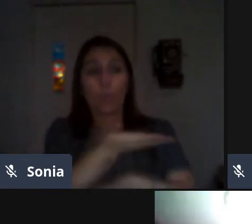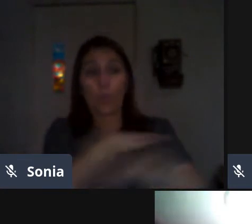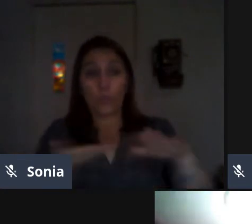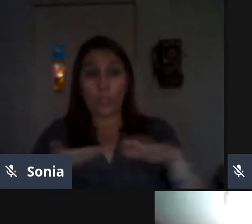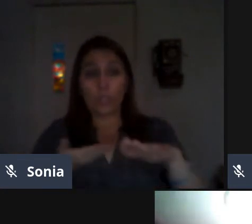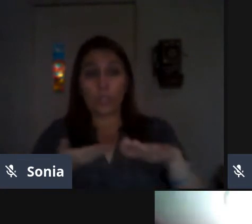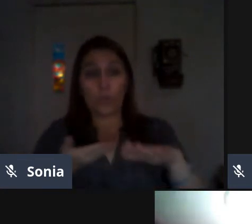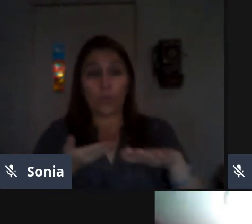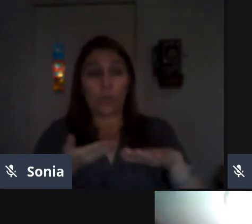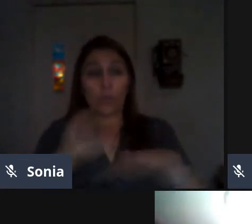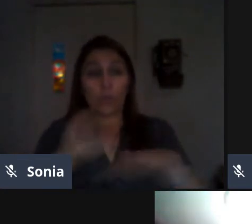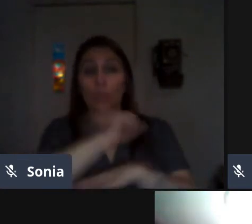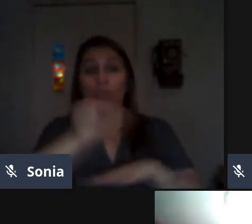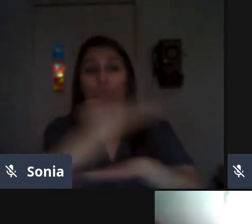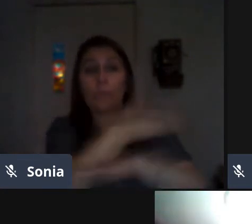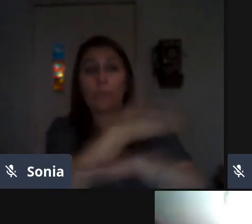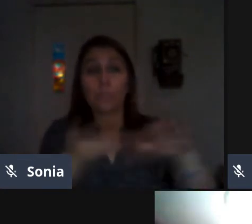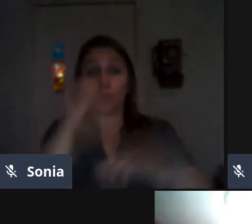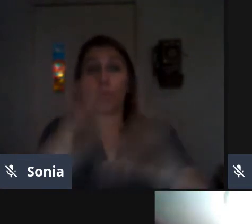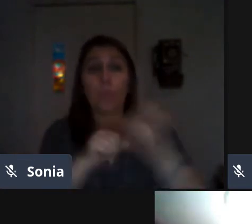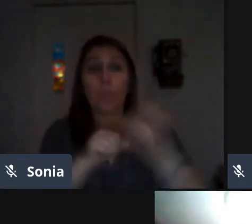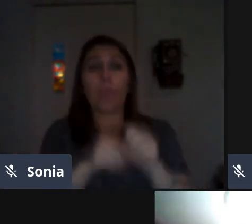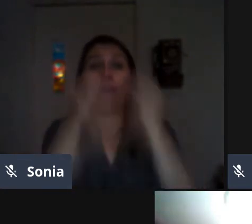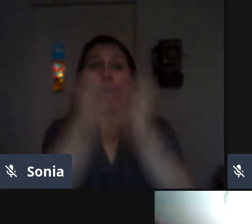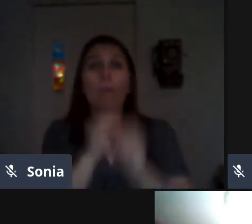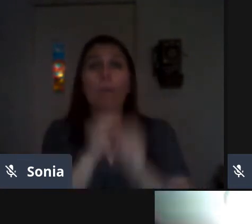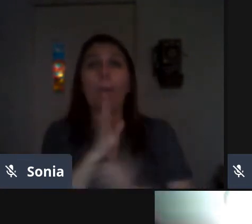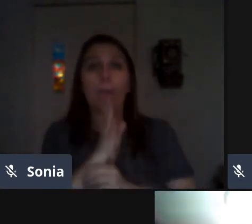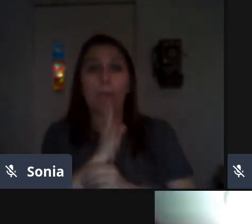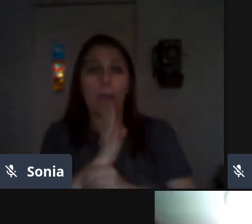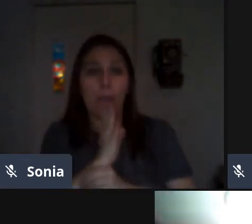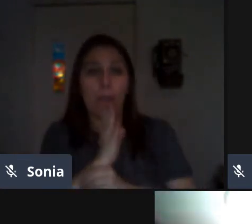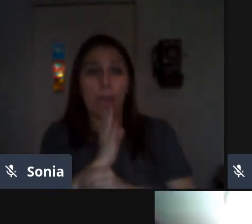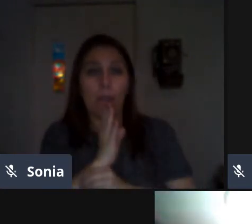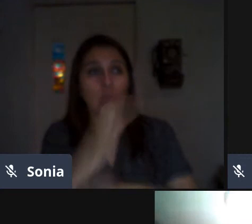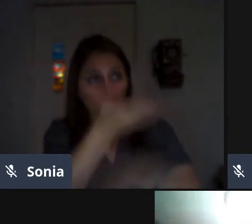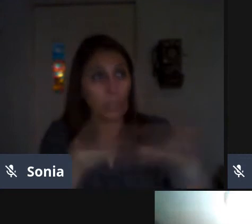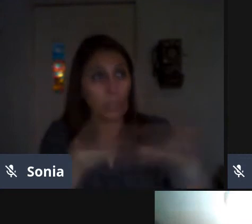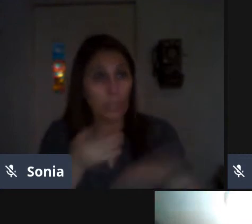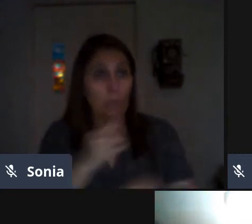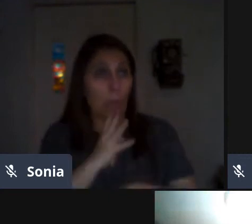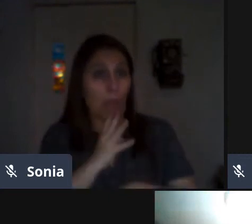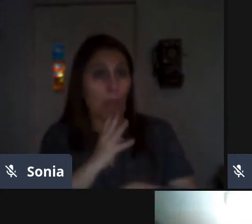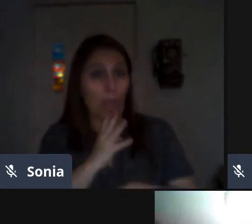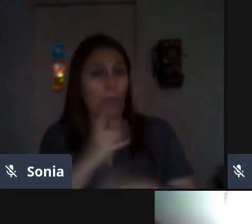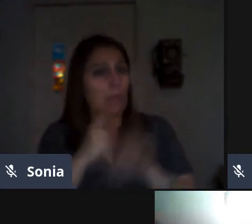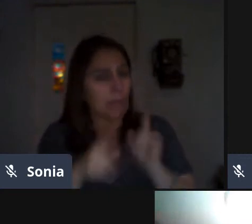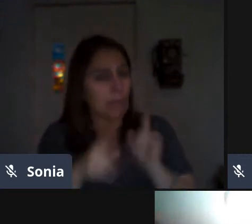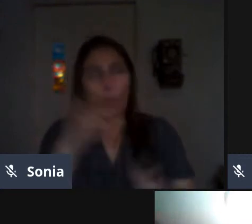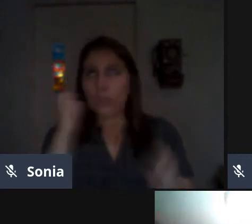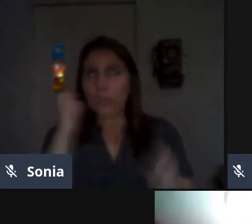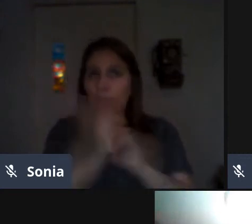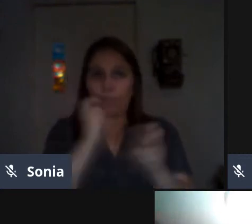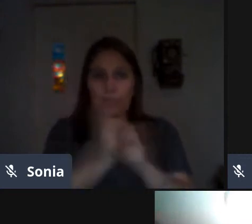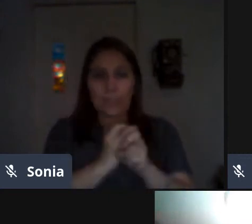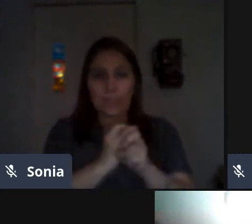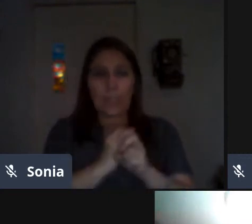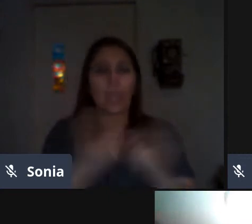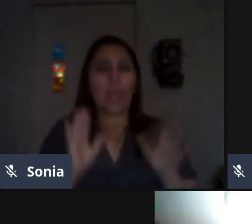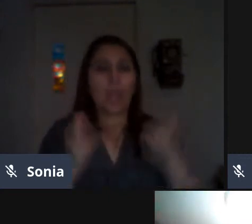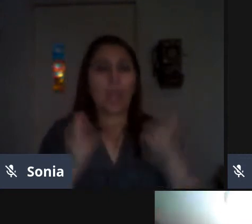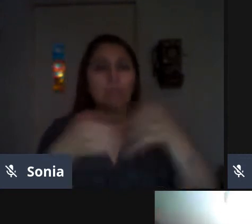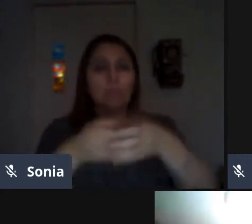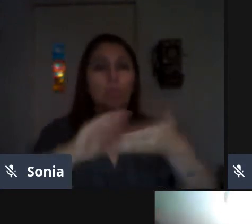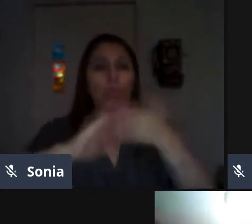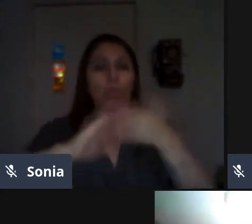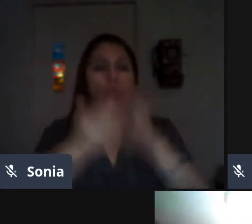verbal utilizando la palabra sin embargo pues como se le complica la vida a aquellas comunidades raizales aquellas